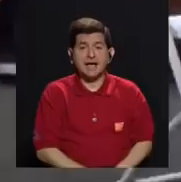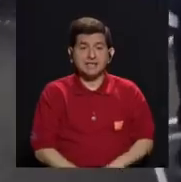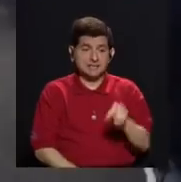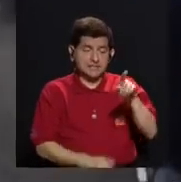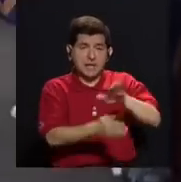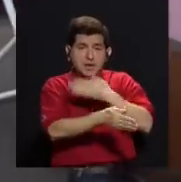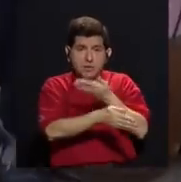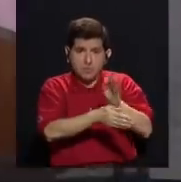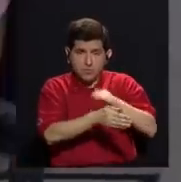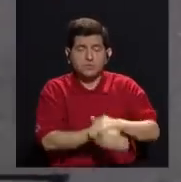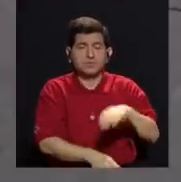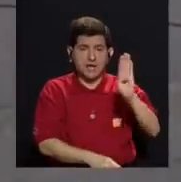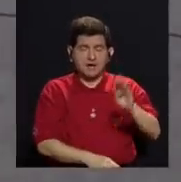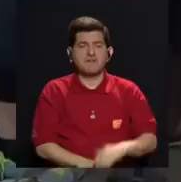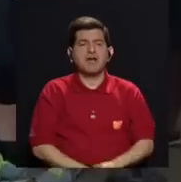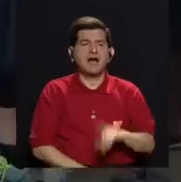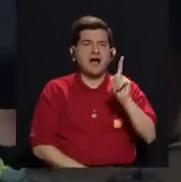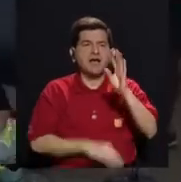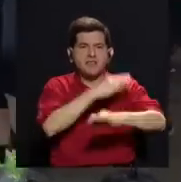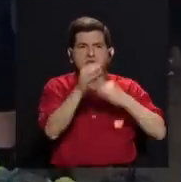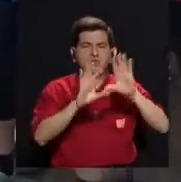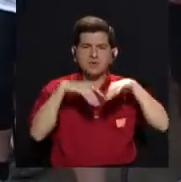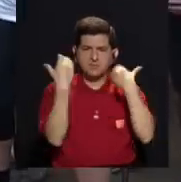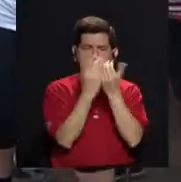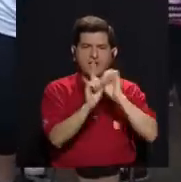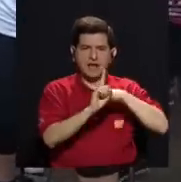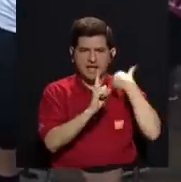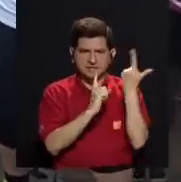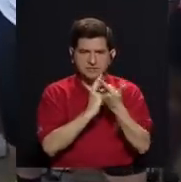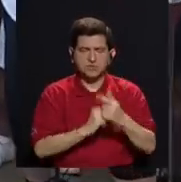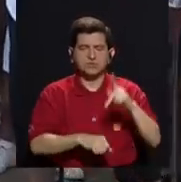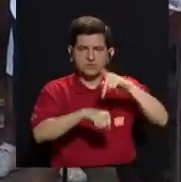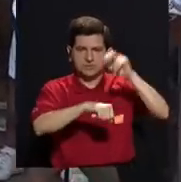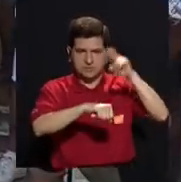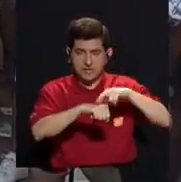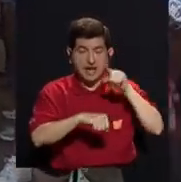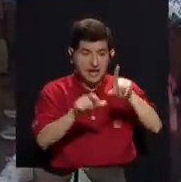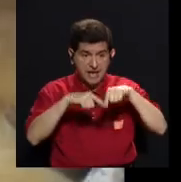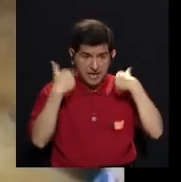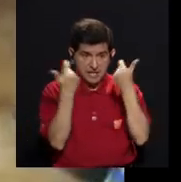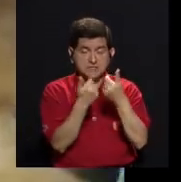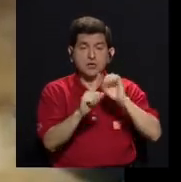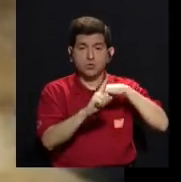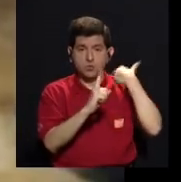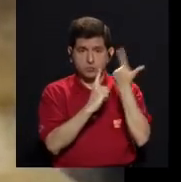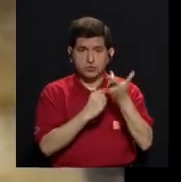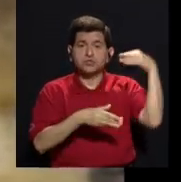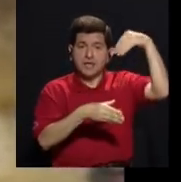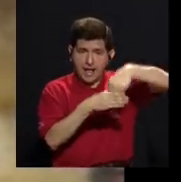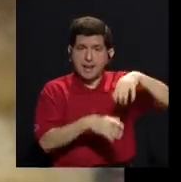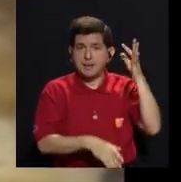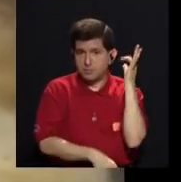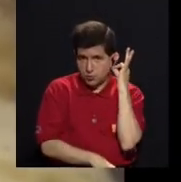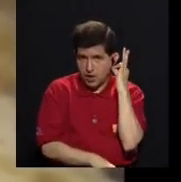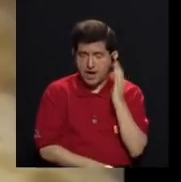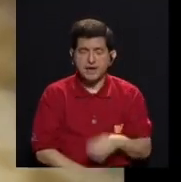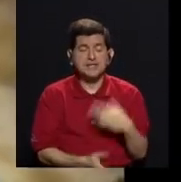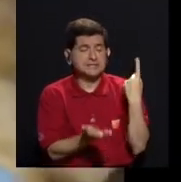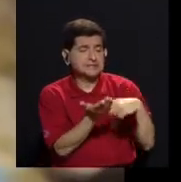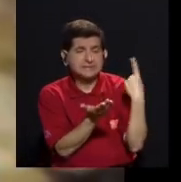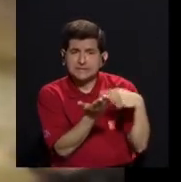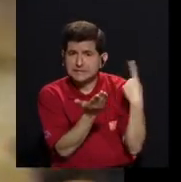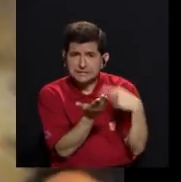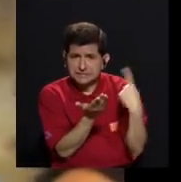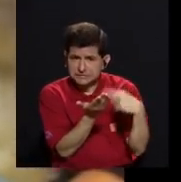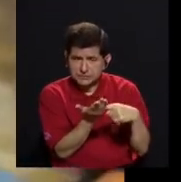un cierta clase social en puerto rico y dentro de ese grupo social también están las mujeres y vemos esta discusión que